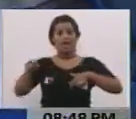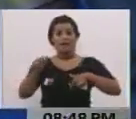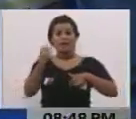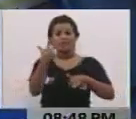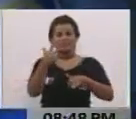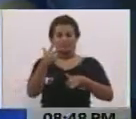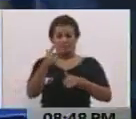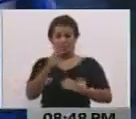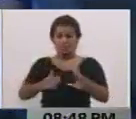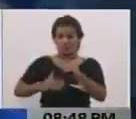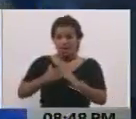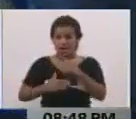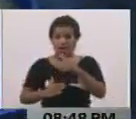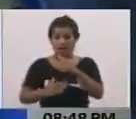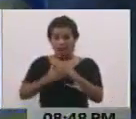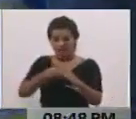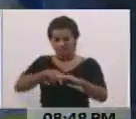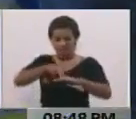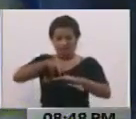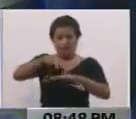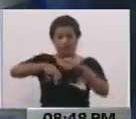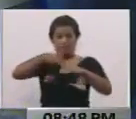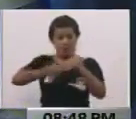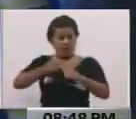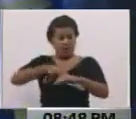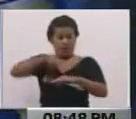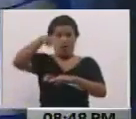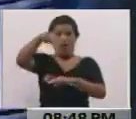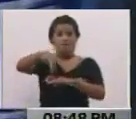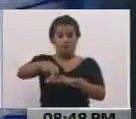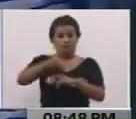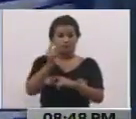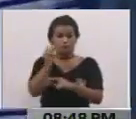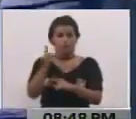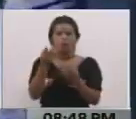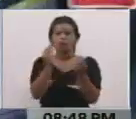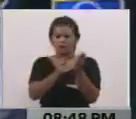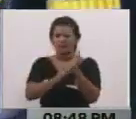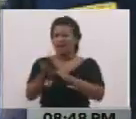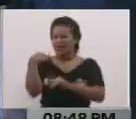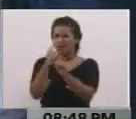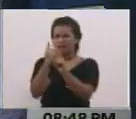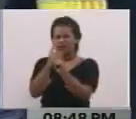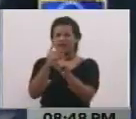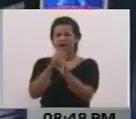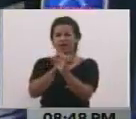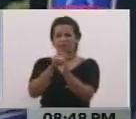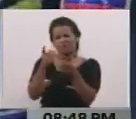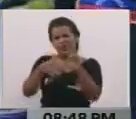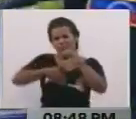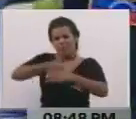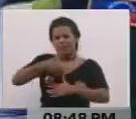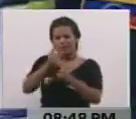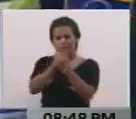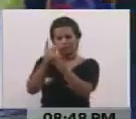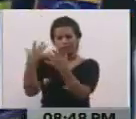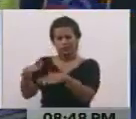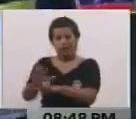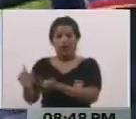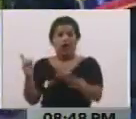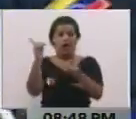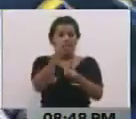múltiples veces medallista panamericana. Recordemos que el pasado 14 de agosto Yulimar Rojas recibió la